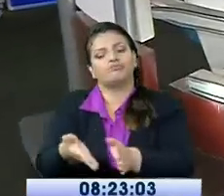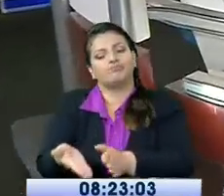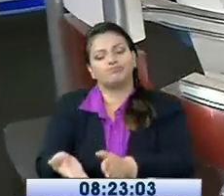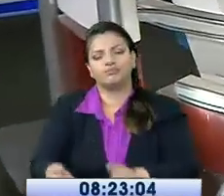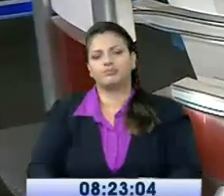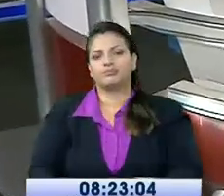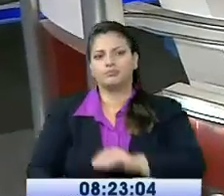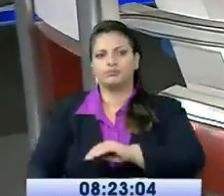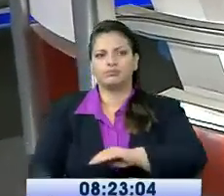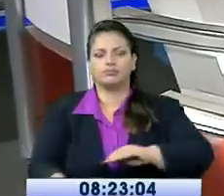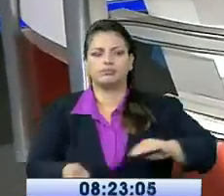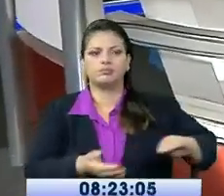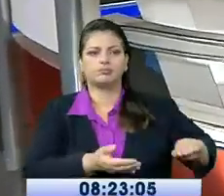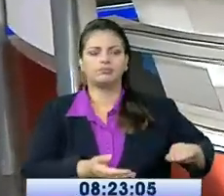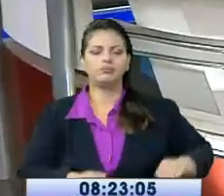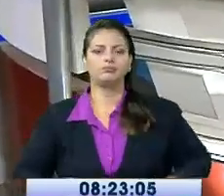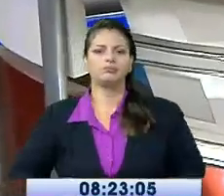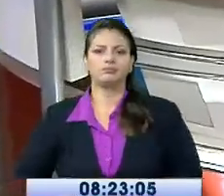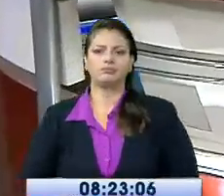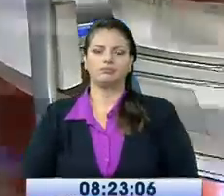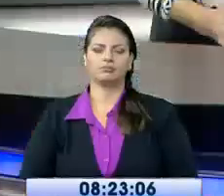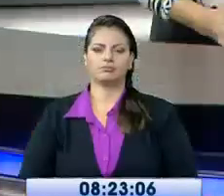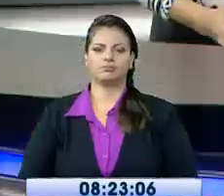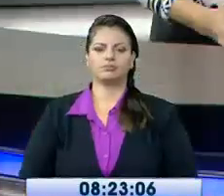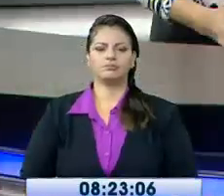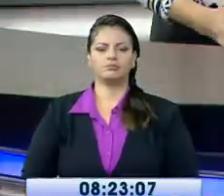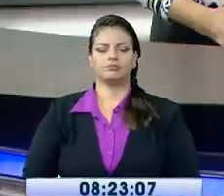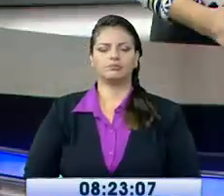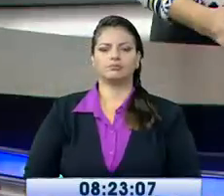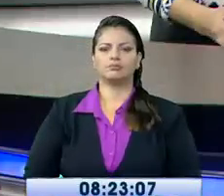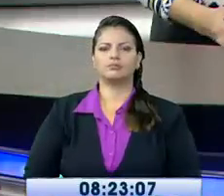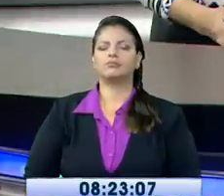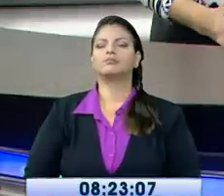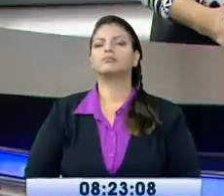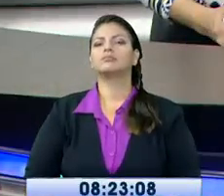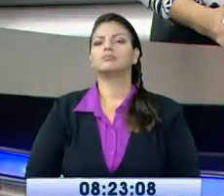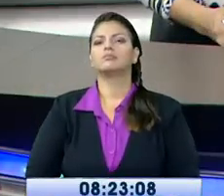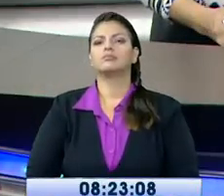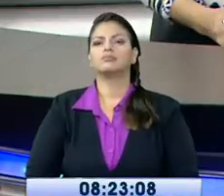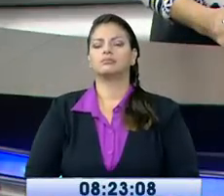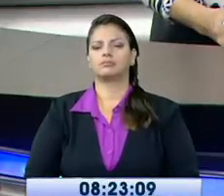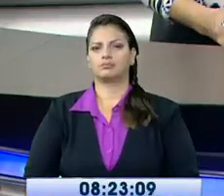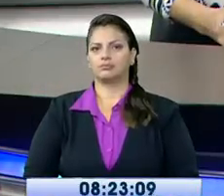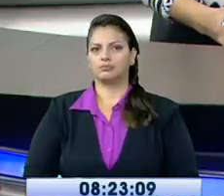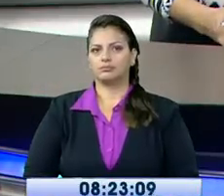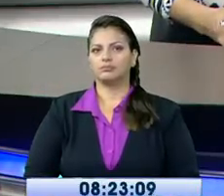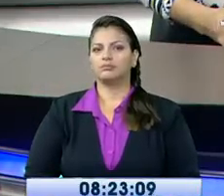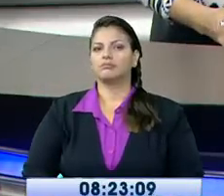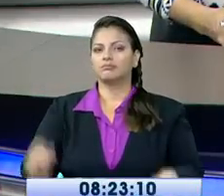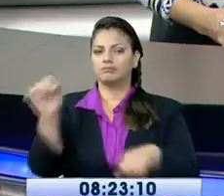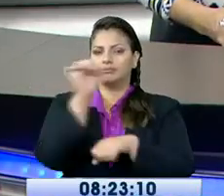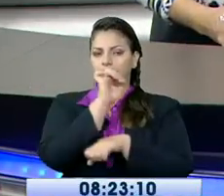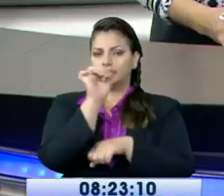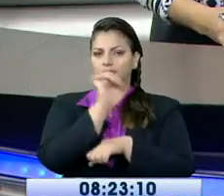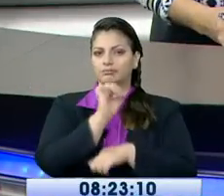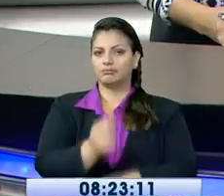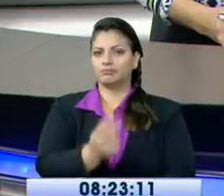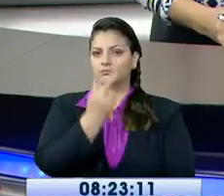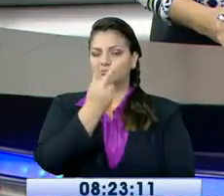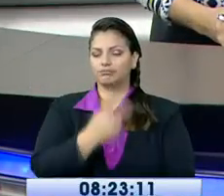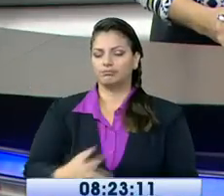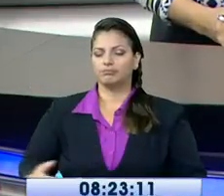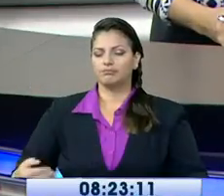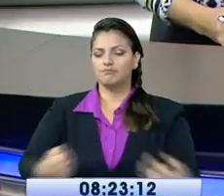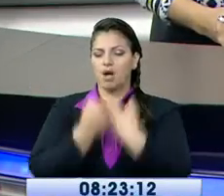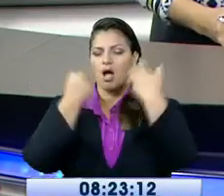Dos vehículos se impactaron luego de que aparentemente uno de los conductores no respetara las señales de tránsito. El incidente